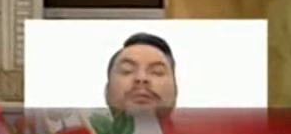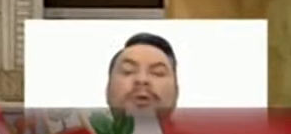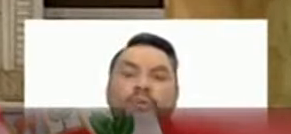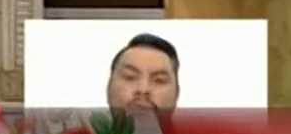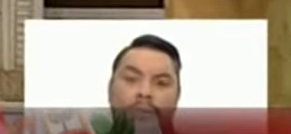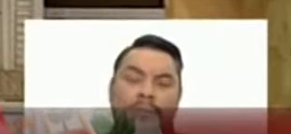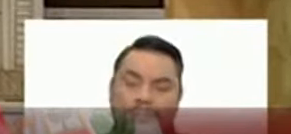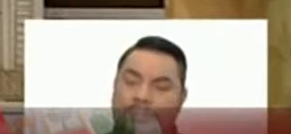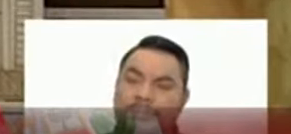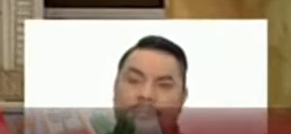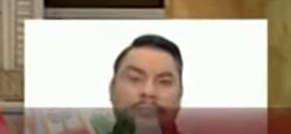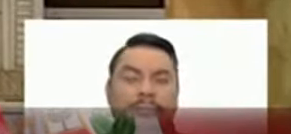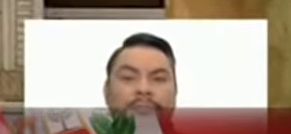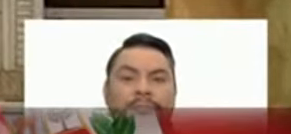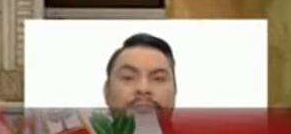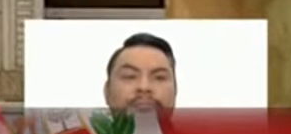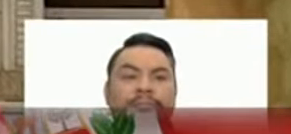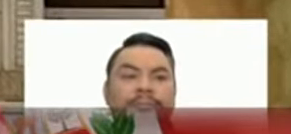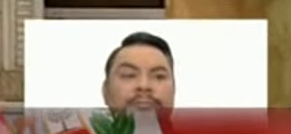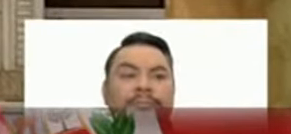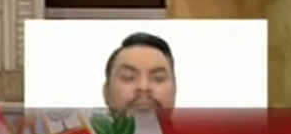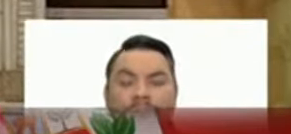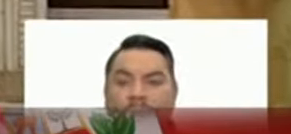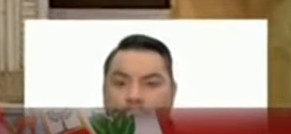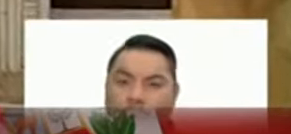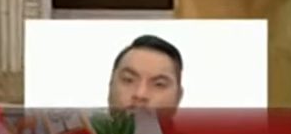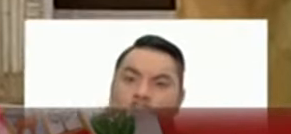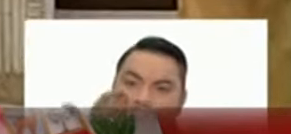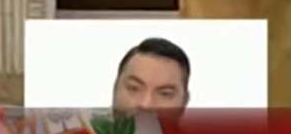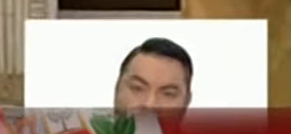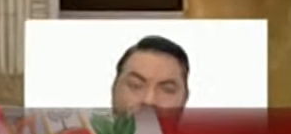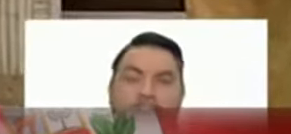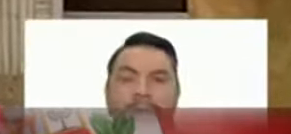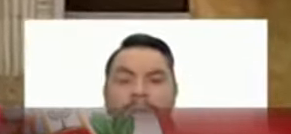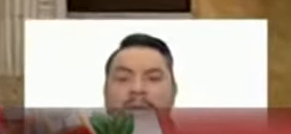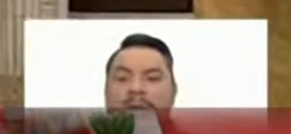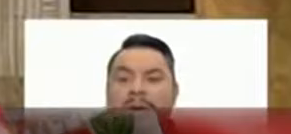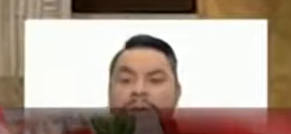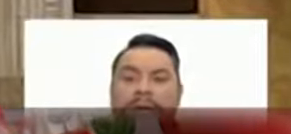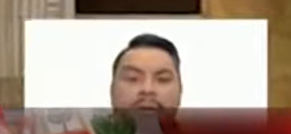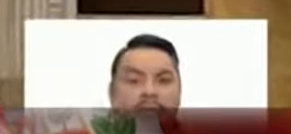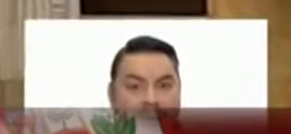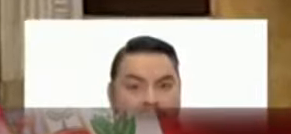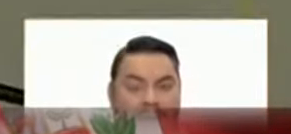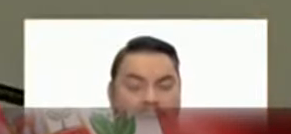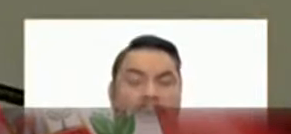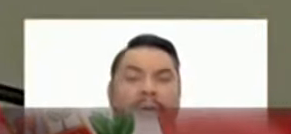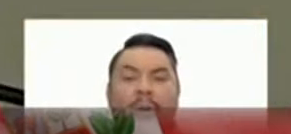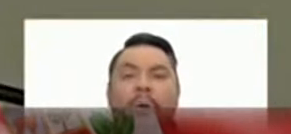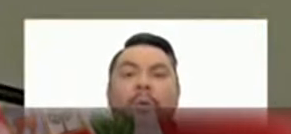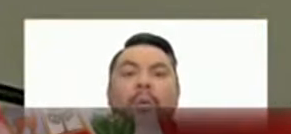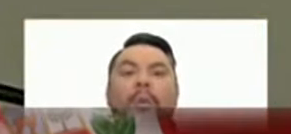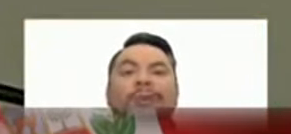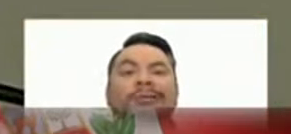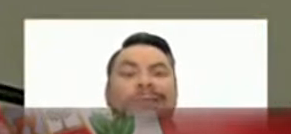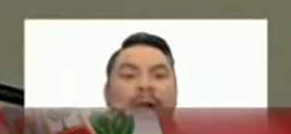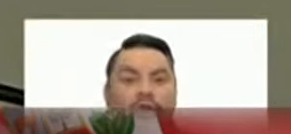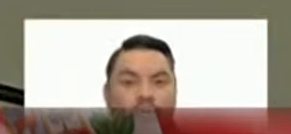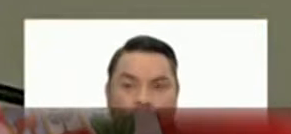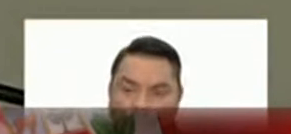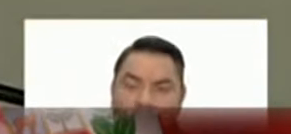Relaciones Exteriores. Señor Elmer José Germán Gonzalo Chaler